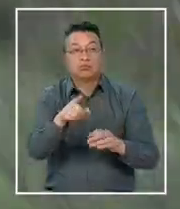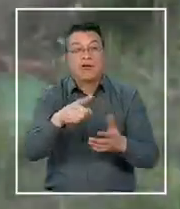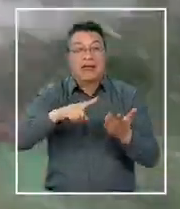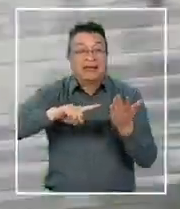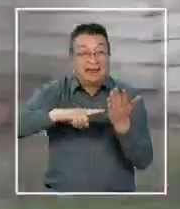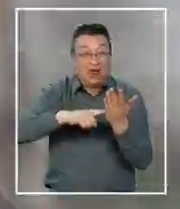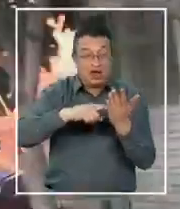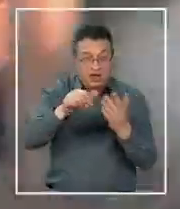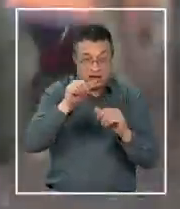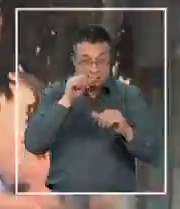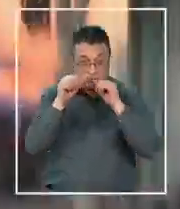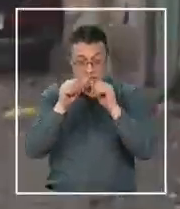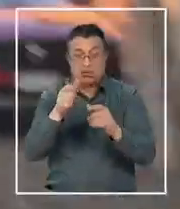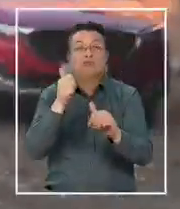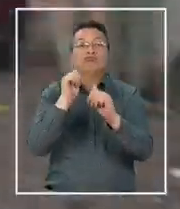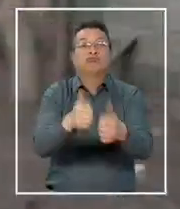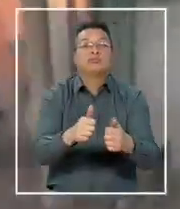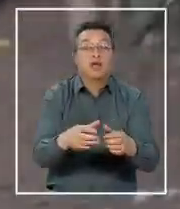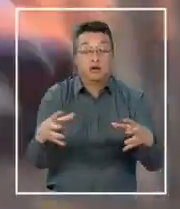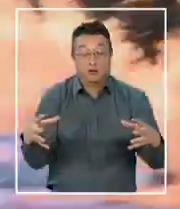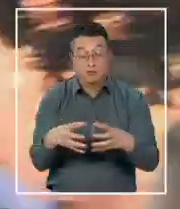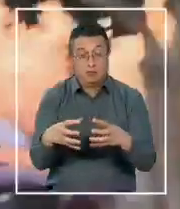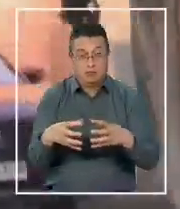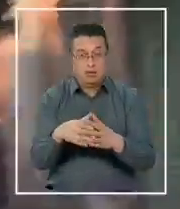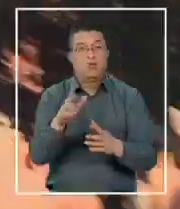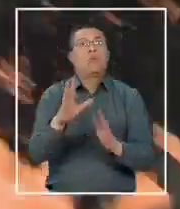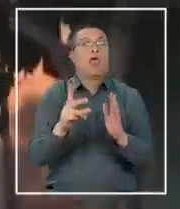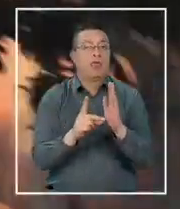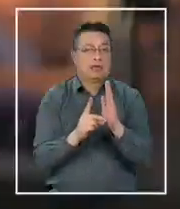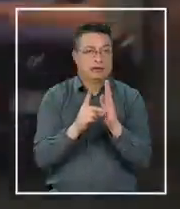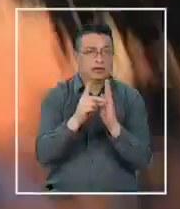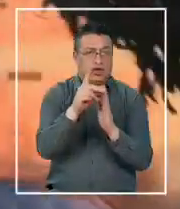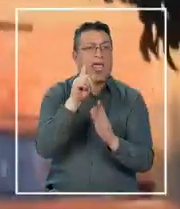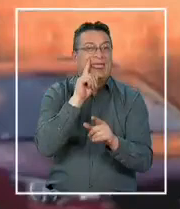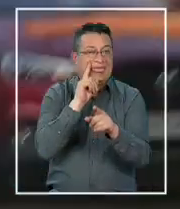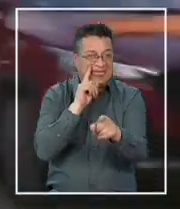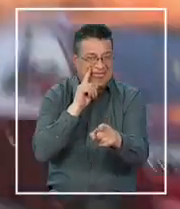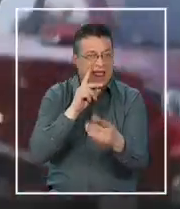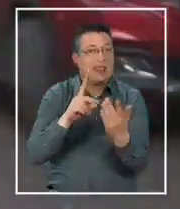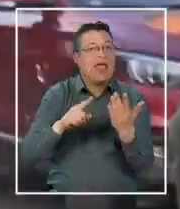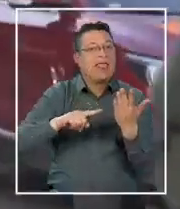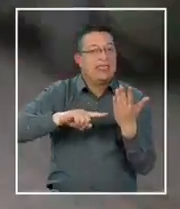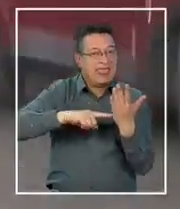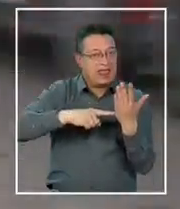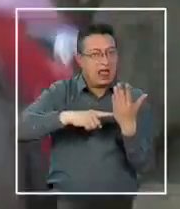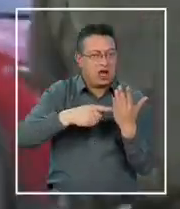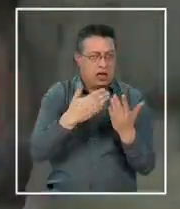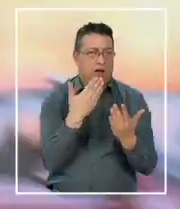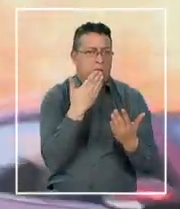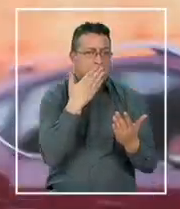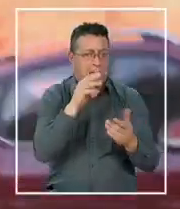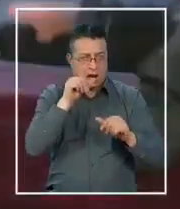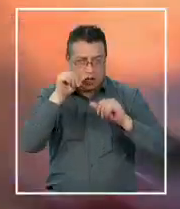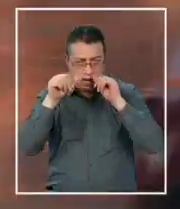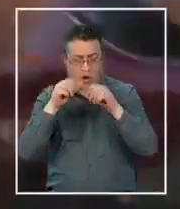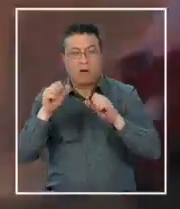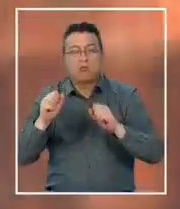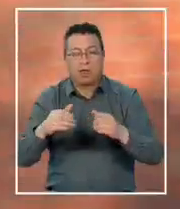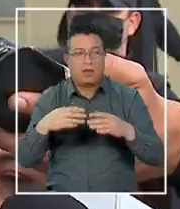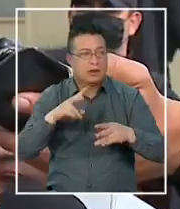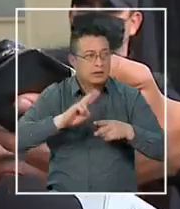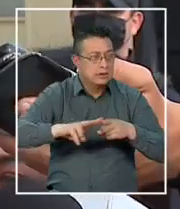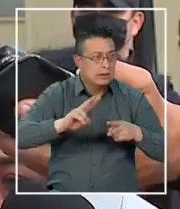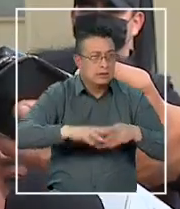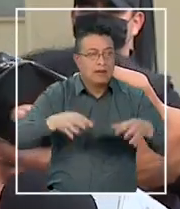por los narcos esta organización es Cada día van incorporando tecnología para poder concretar su